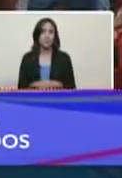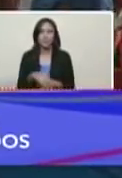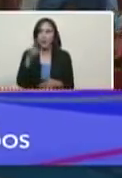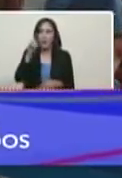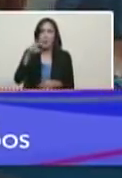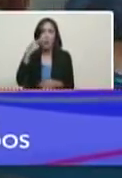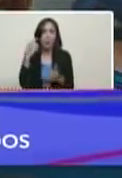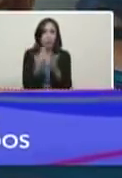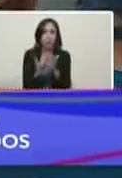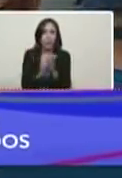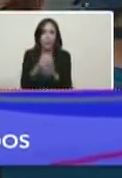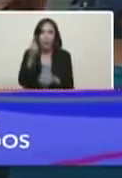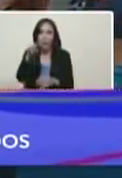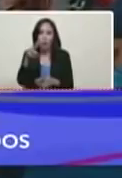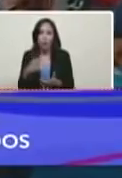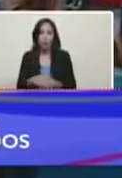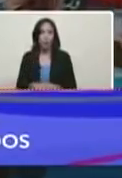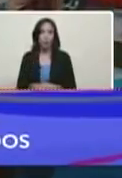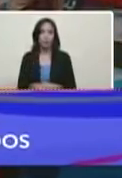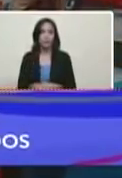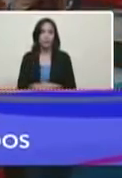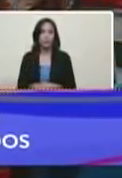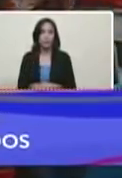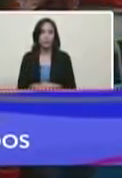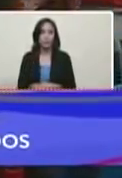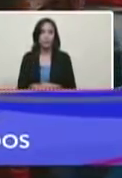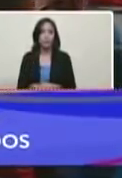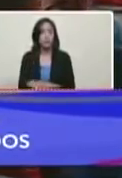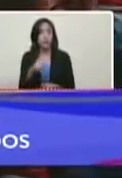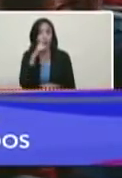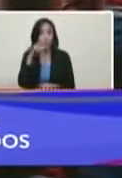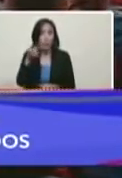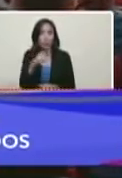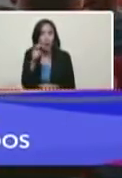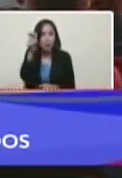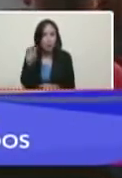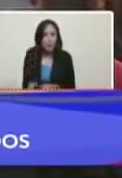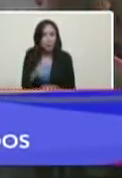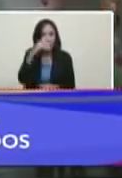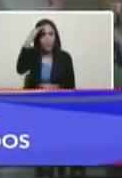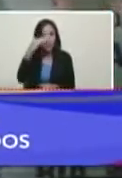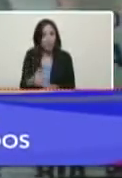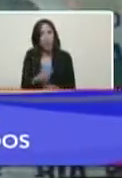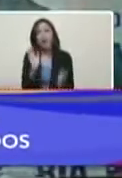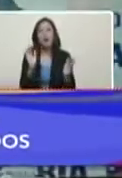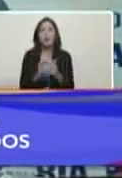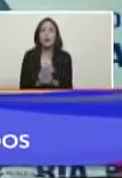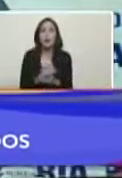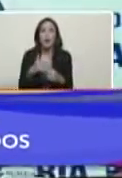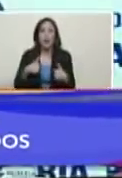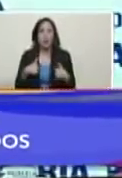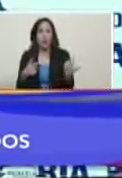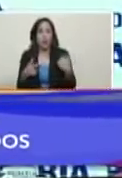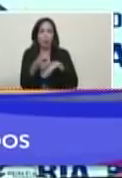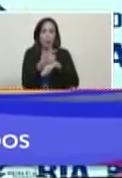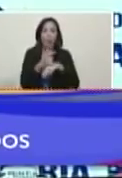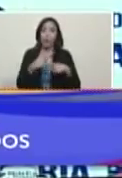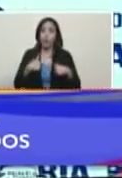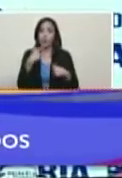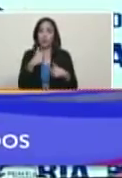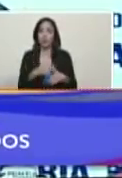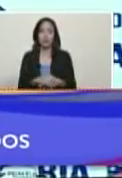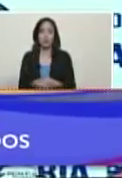Nunca antes un funcionario del más alto nivel había salido a nombre de su gobierno, él habló a nombre